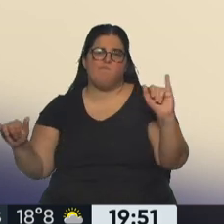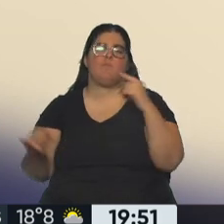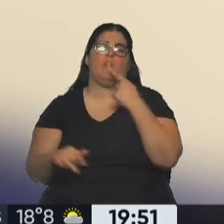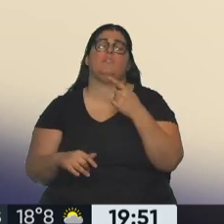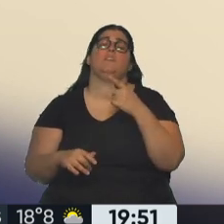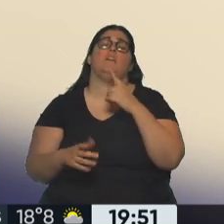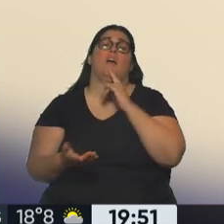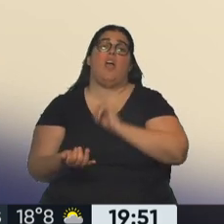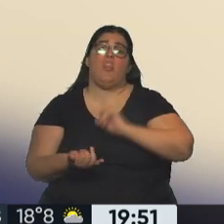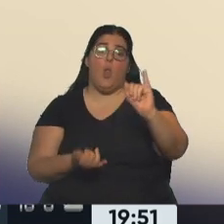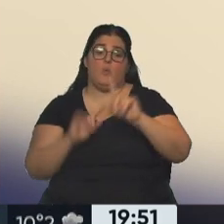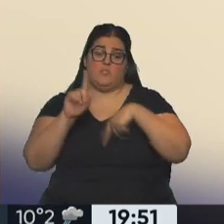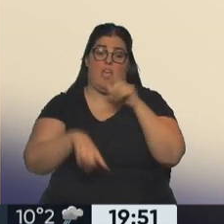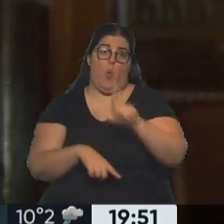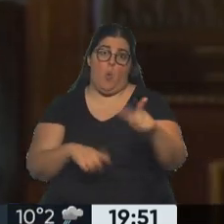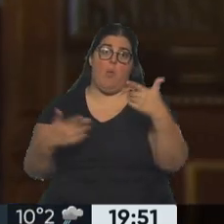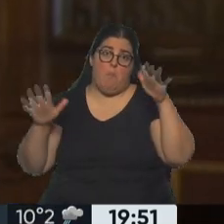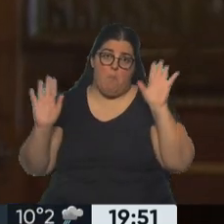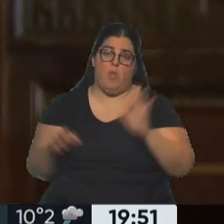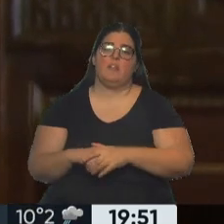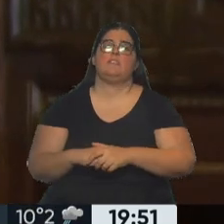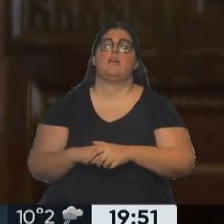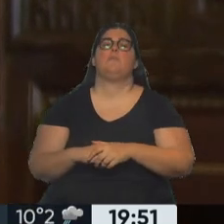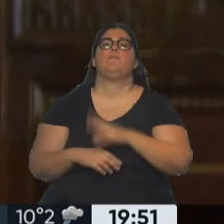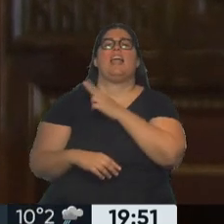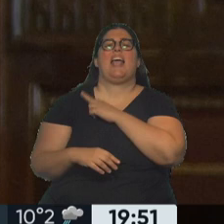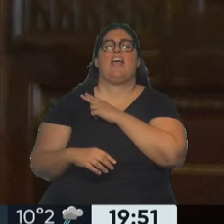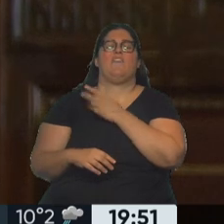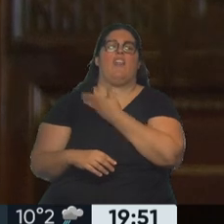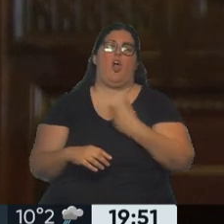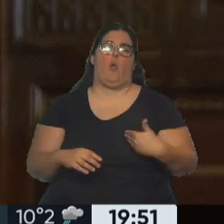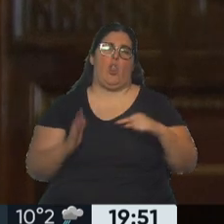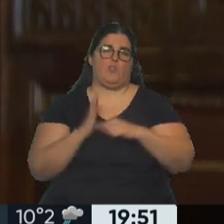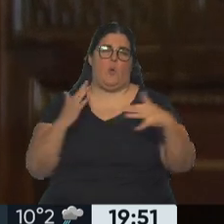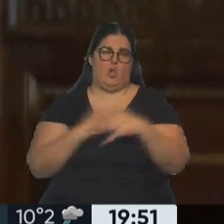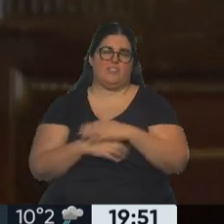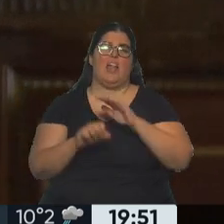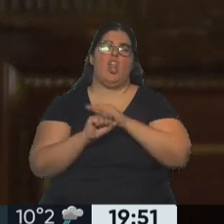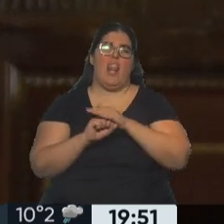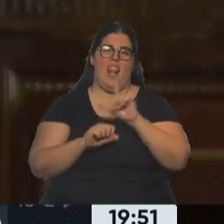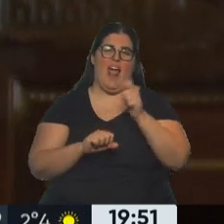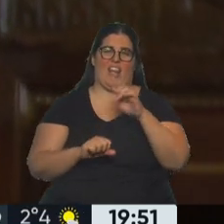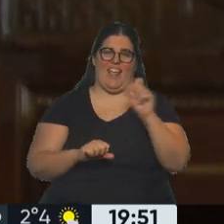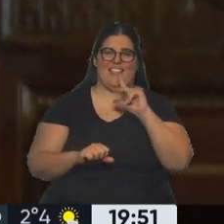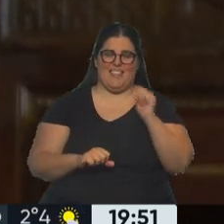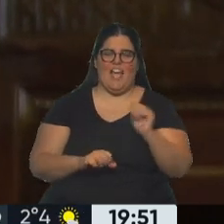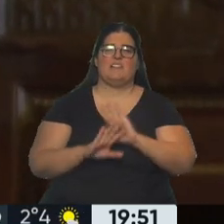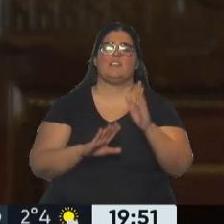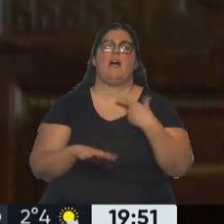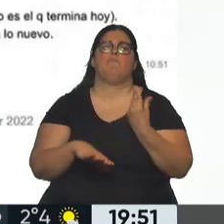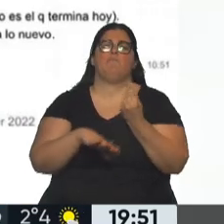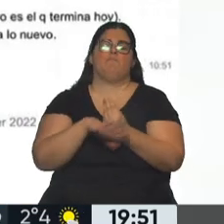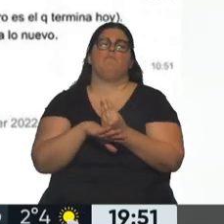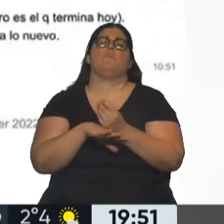presentaciones puedan iniciarse el día lunes. En tanto, el jefe de gobierno de la Ciudad de Buenos Aires, Horacio Rodríguez Larreta, encabezó en forma virtual